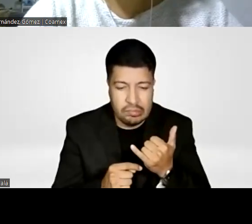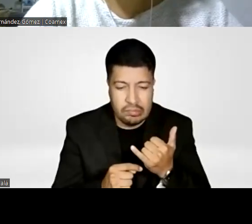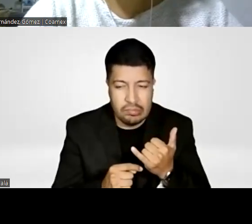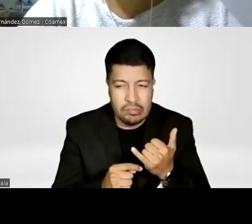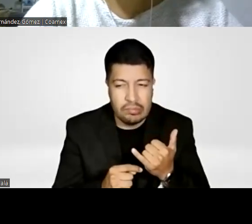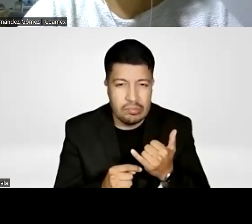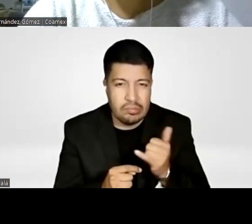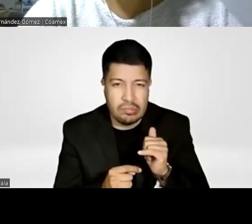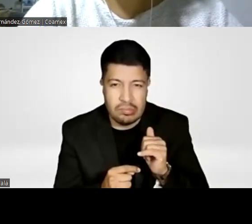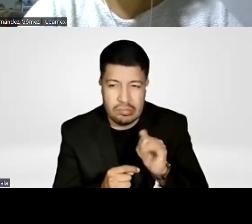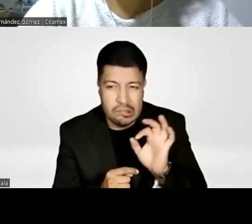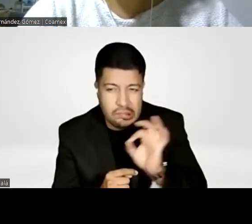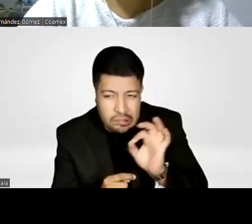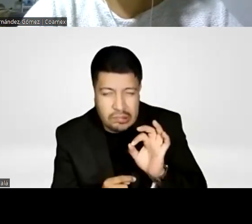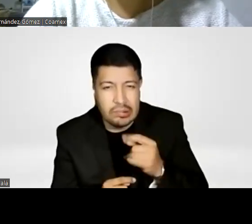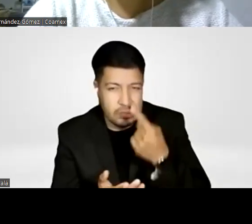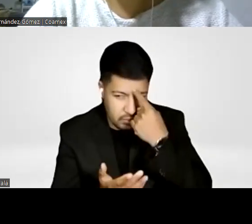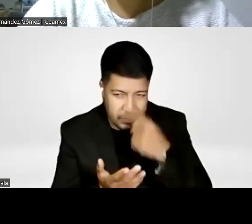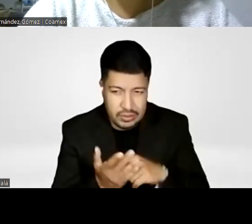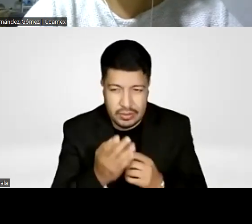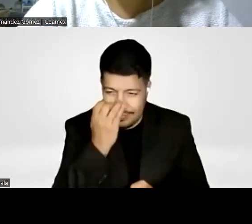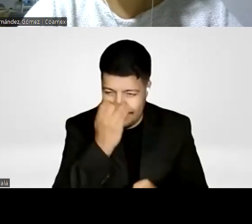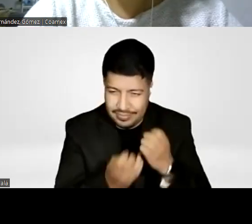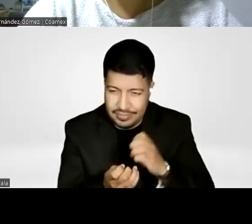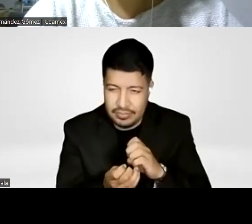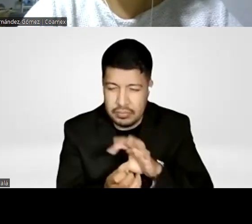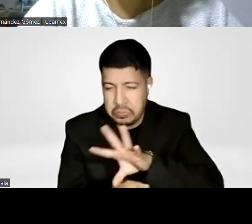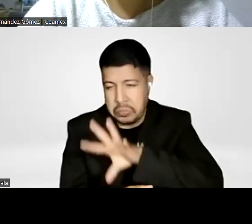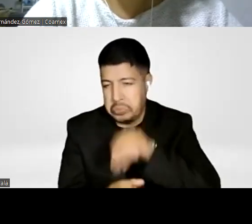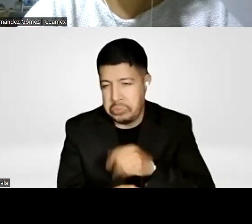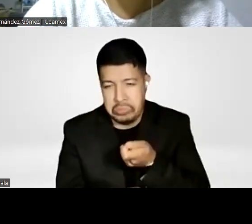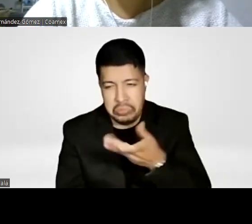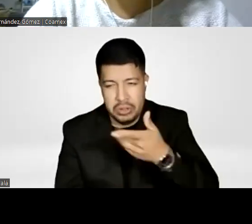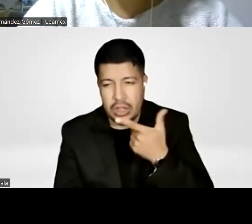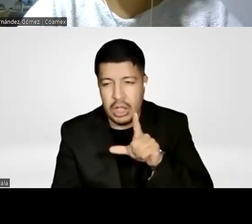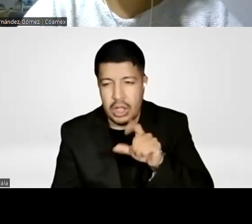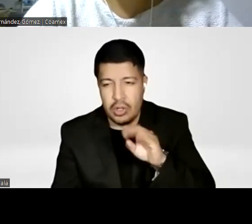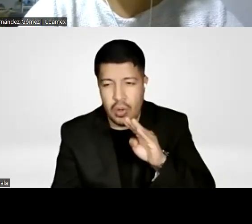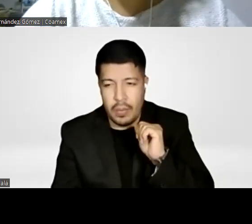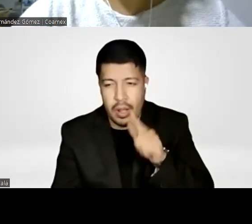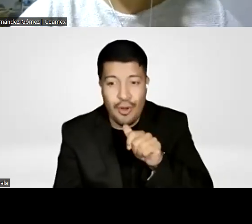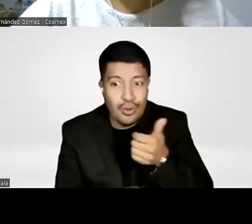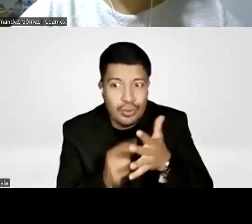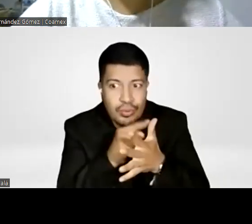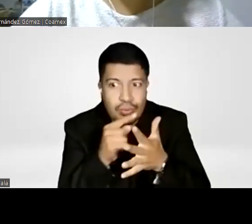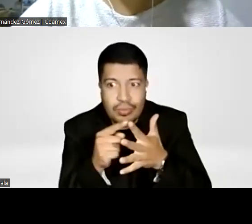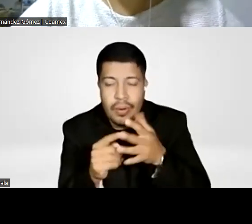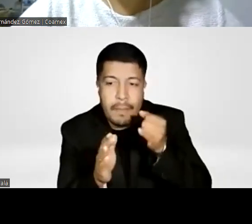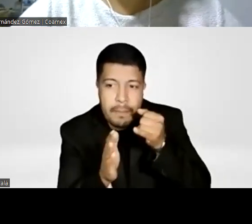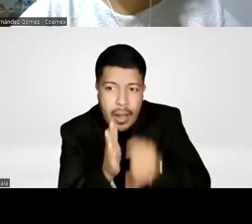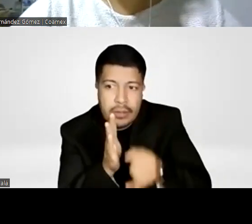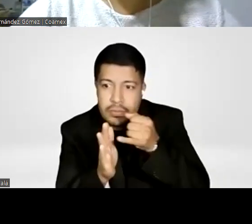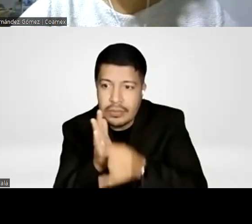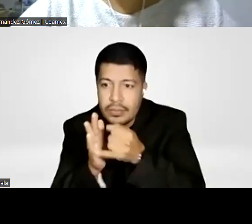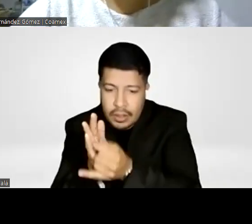una evaluación global. Sin embargo, hay que seguir profundizando en otros aspectos, ¿no? Pero